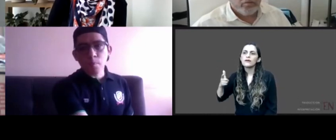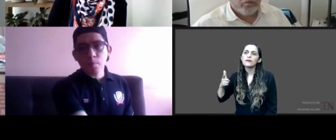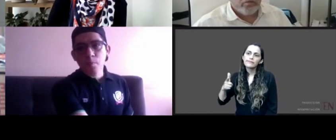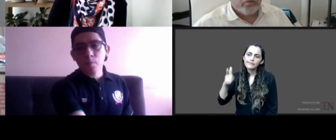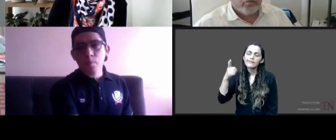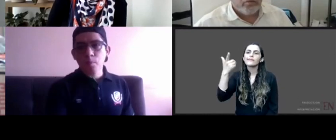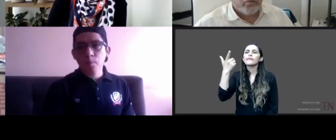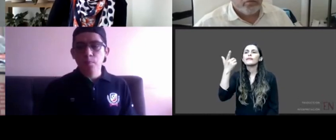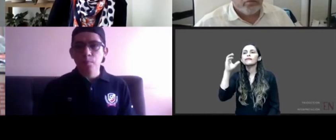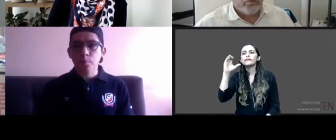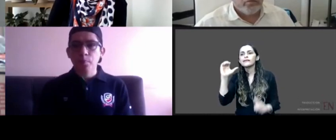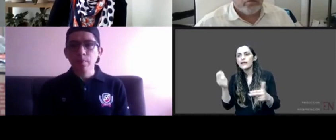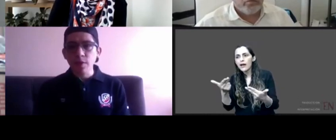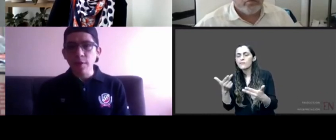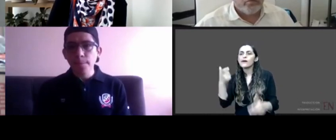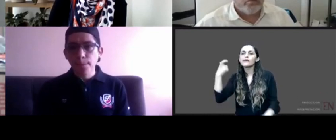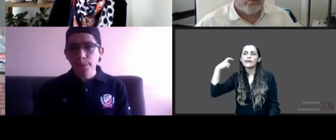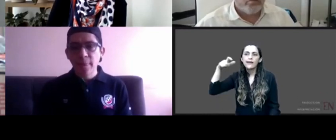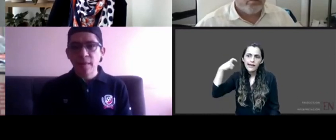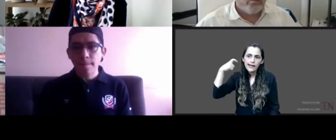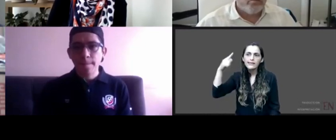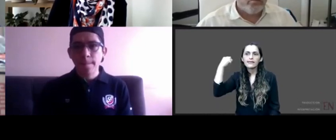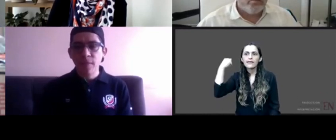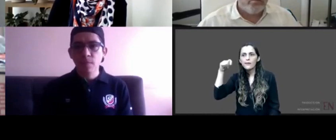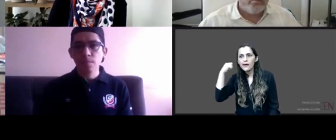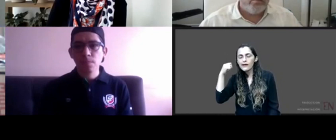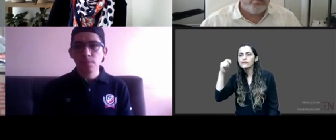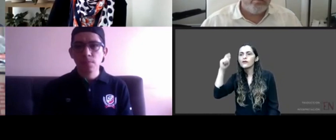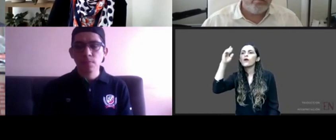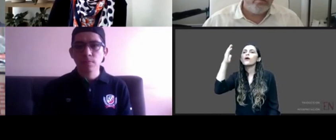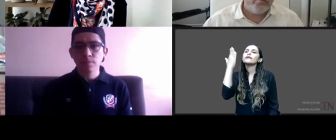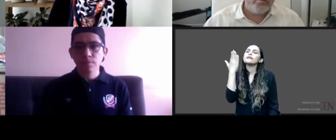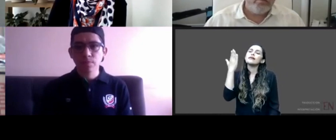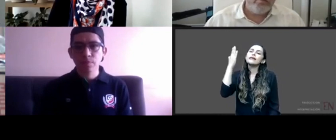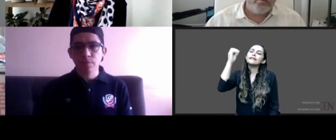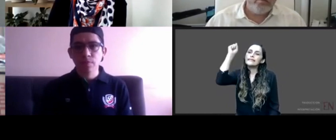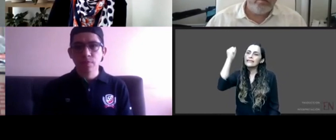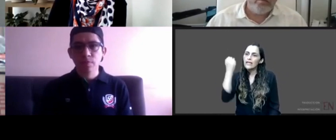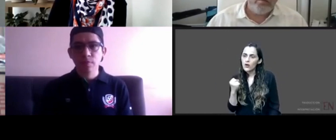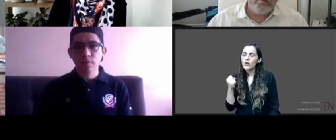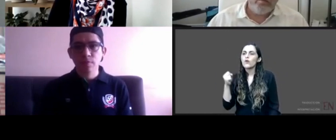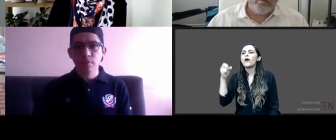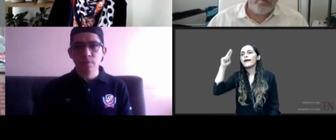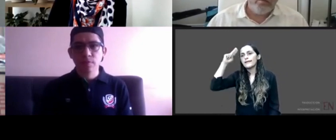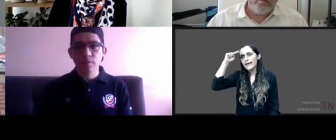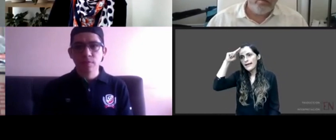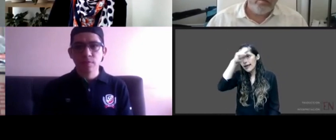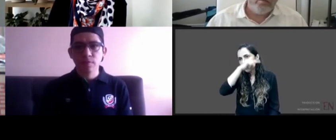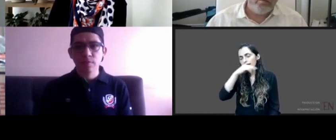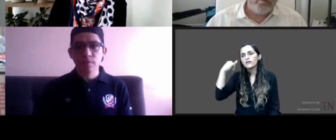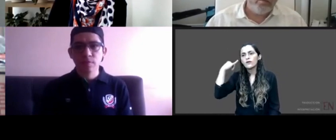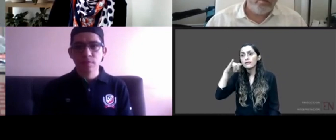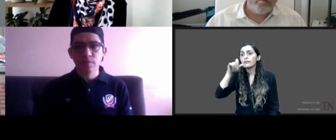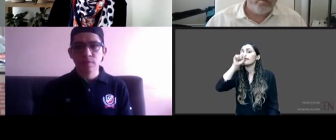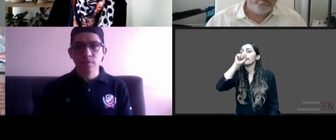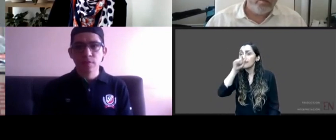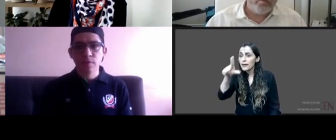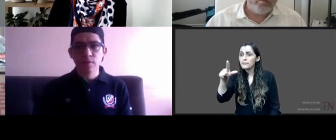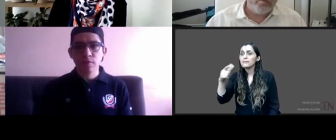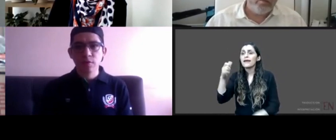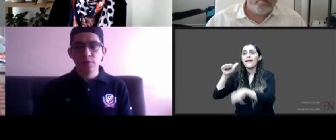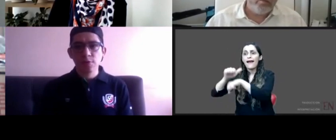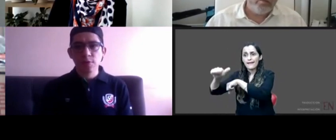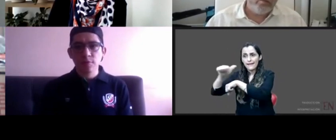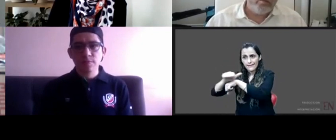Chiapas, Querétaro, Tabasco, Sinaloa, Nayarit, Yucatán e incluso desde Argentina. Y para la